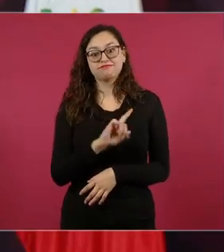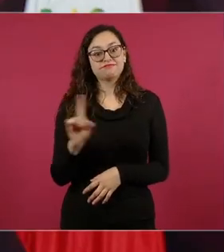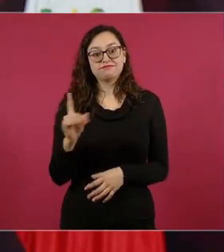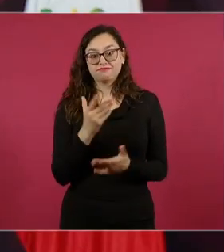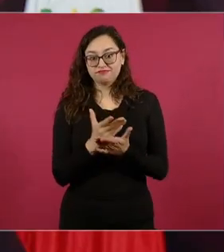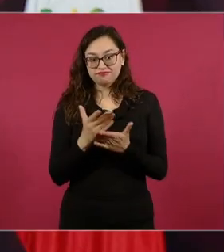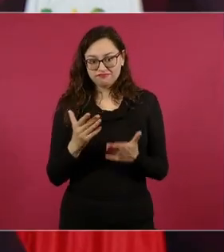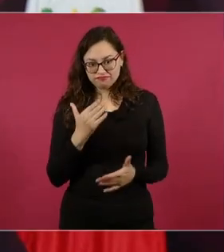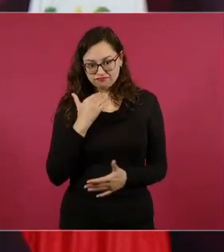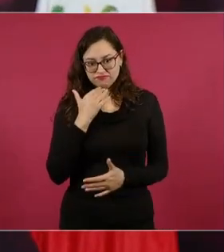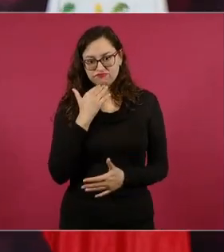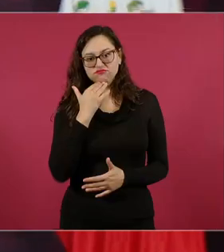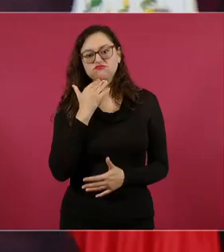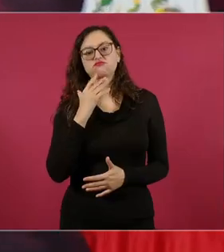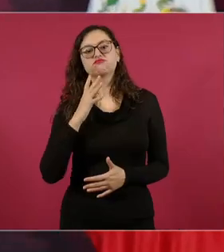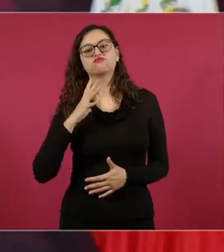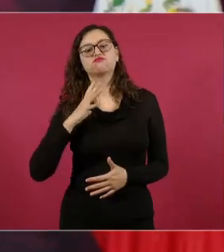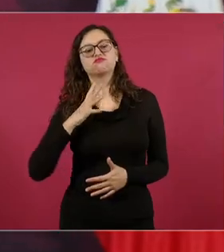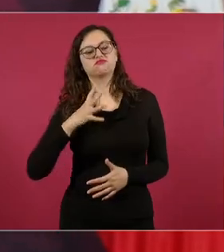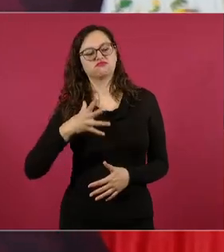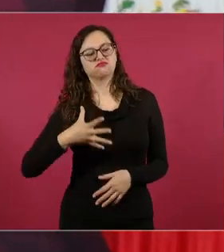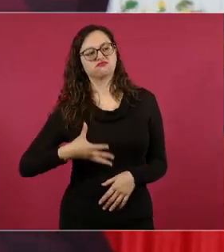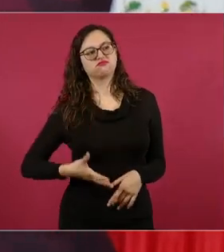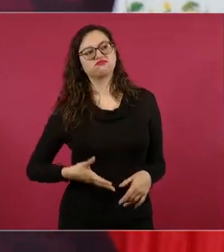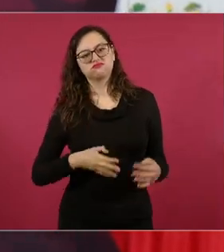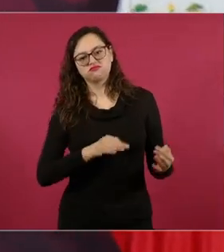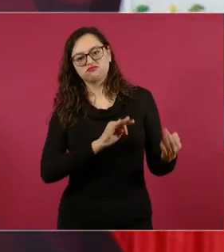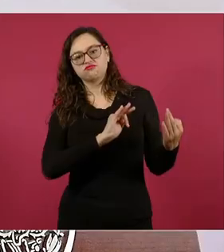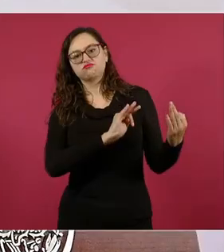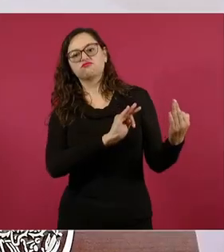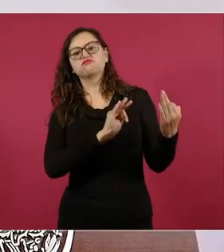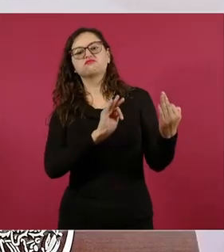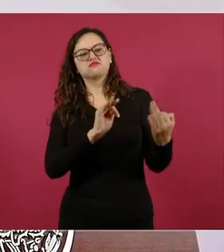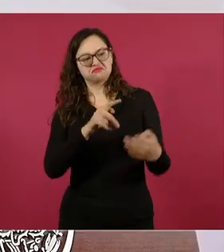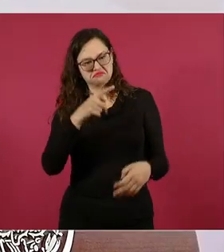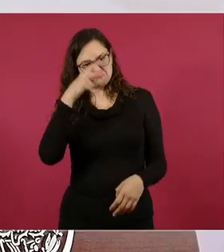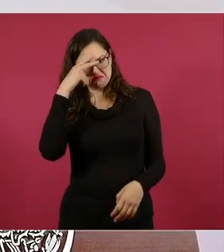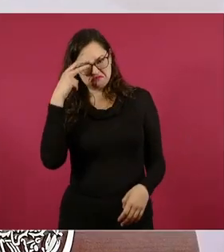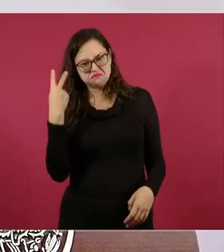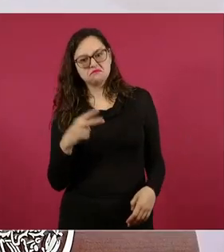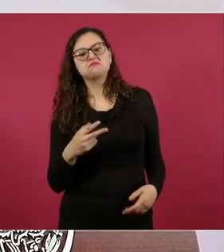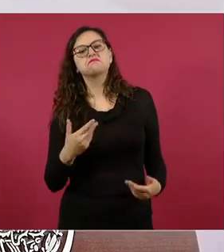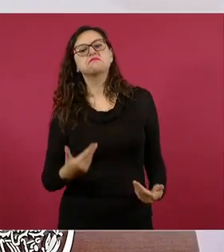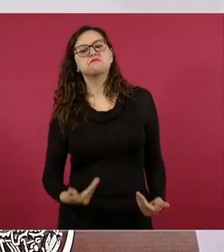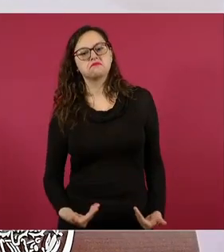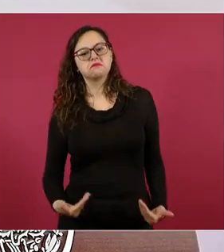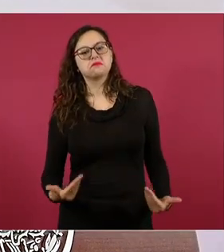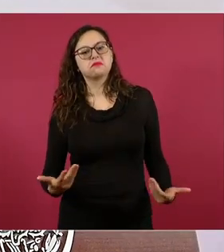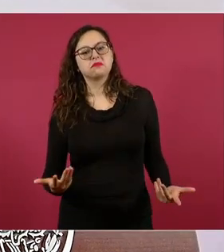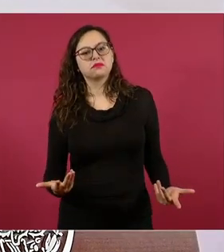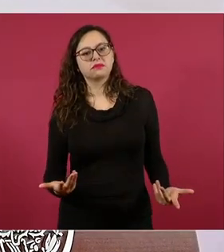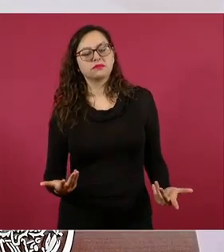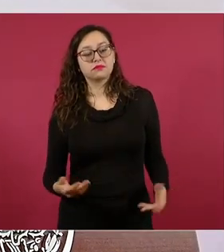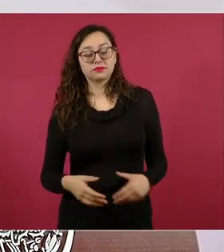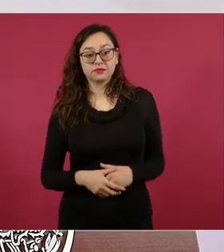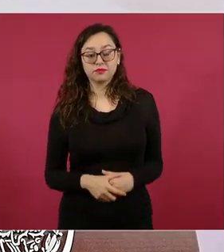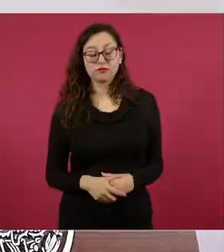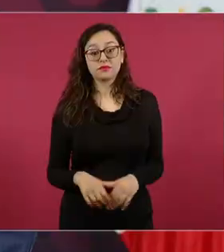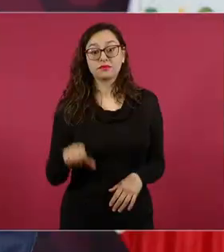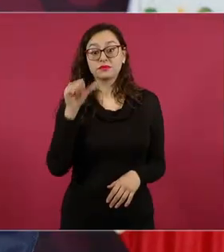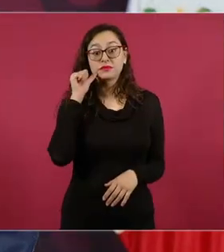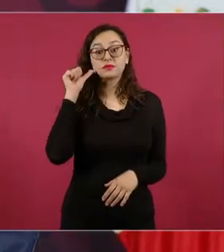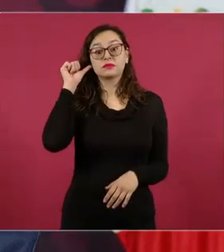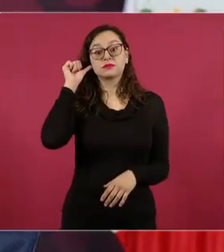es con la cabeza en alto, ¿no? Soy mexicano. Ayer lo decía un diputado